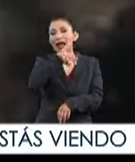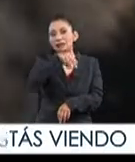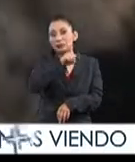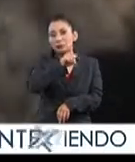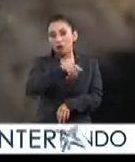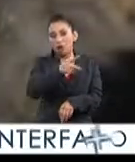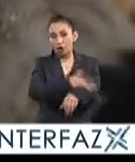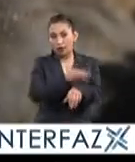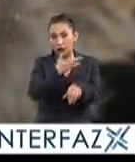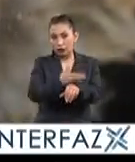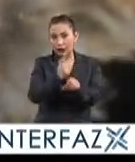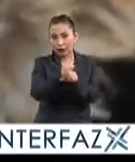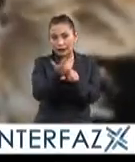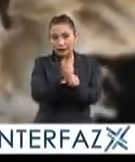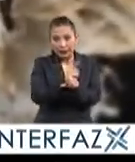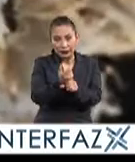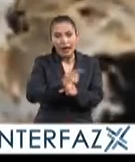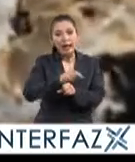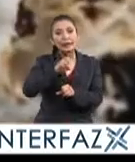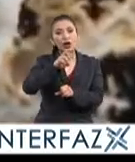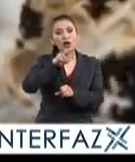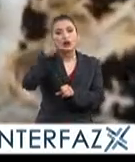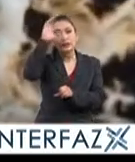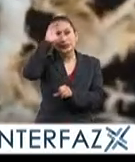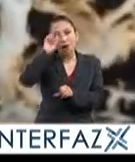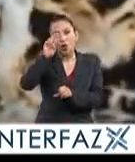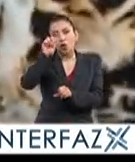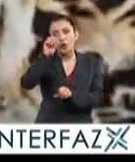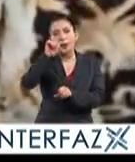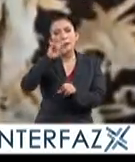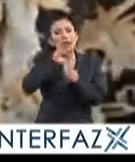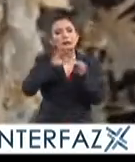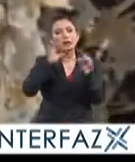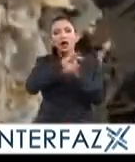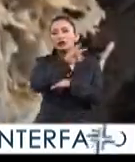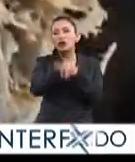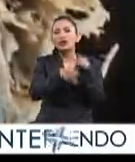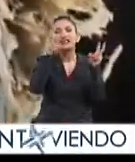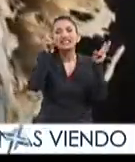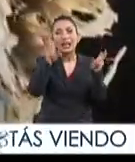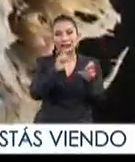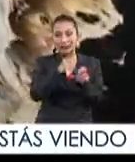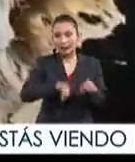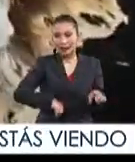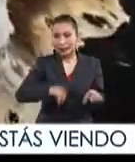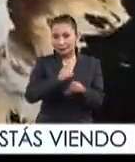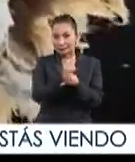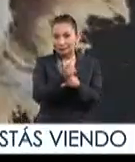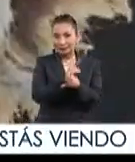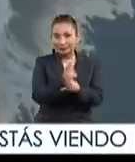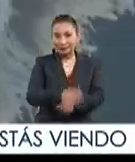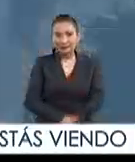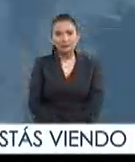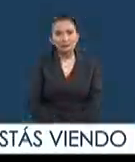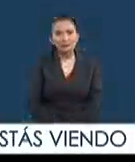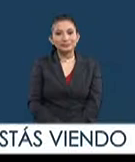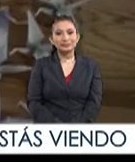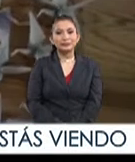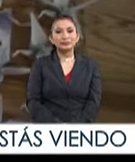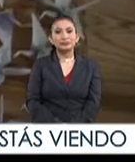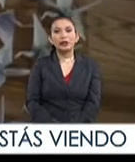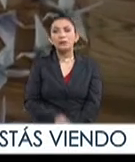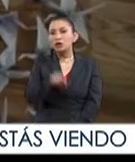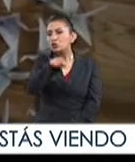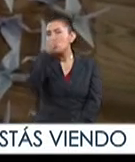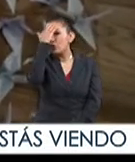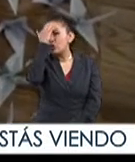Díaz, coordinador de la licenciatura en Neurociencia de la UNAM, para explicarnos todo respecto a esta interesante carrera. Para